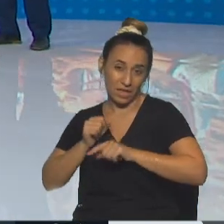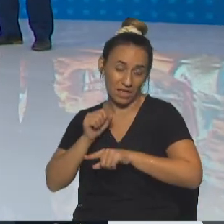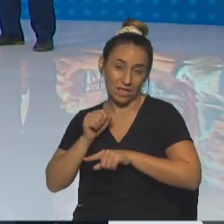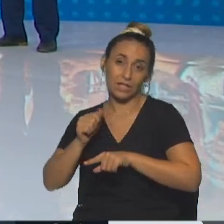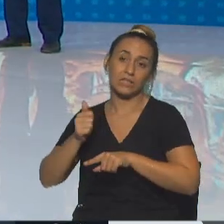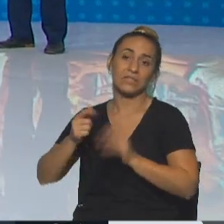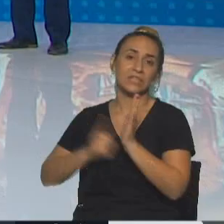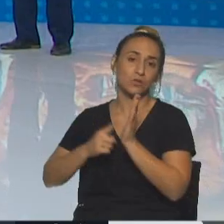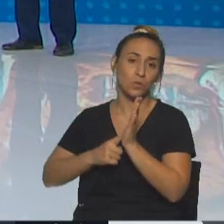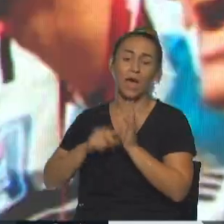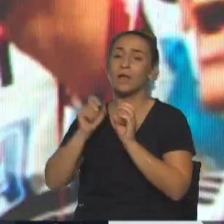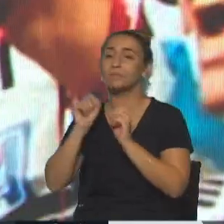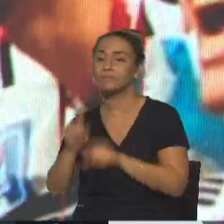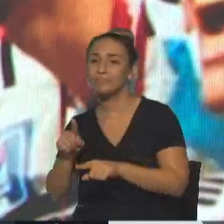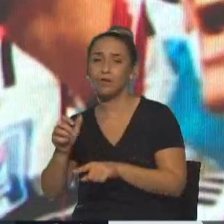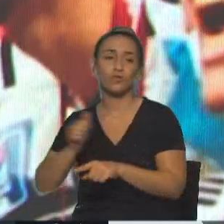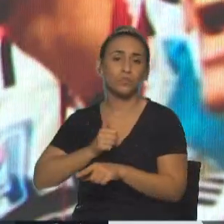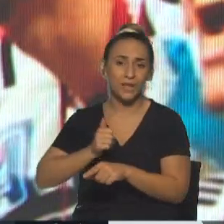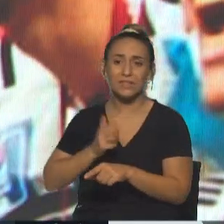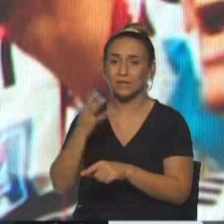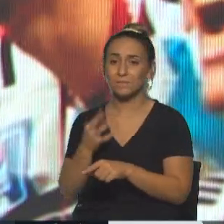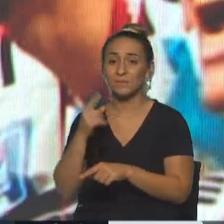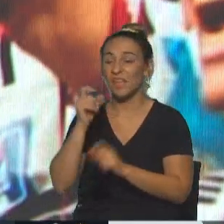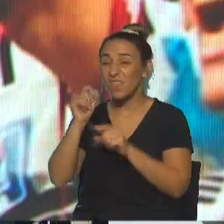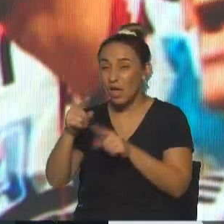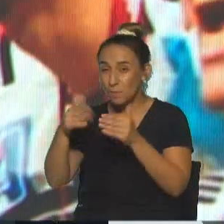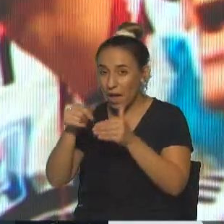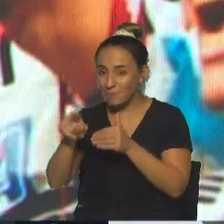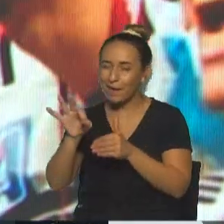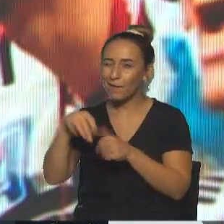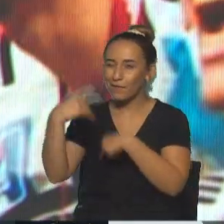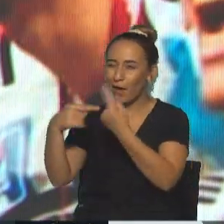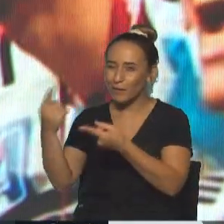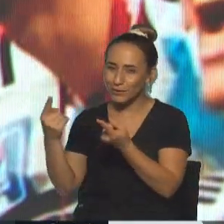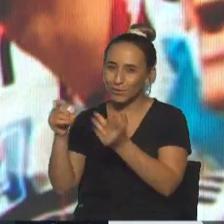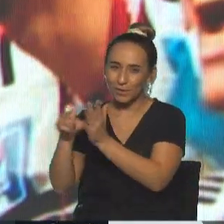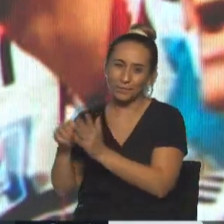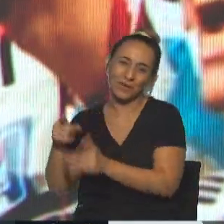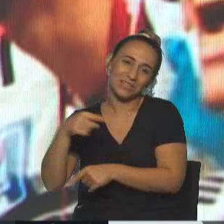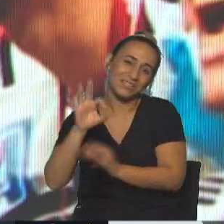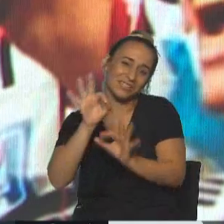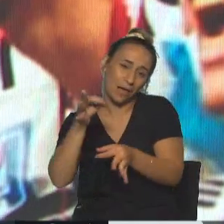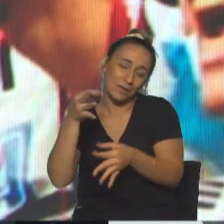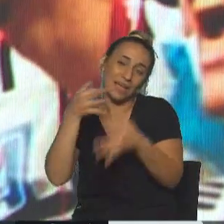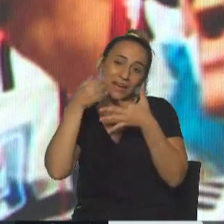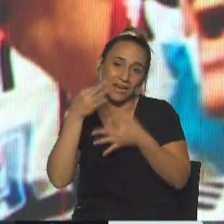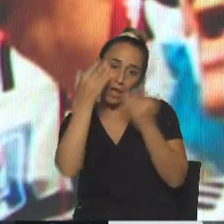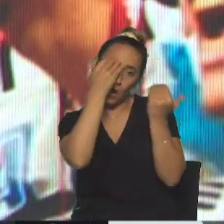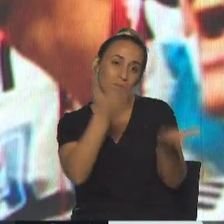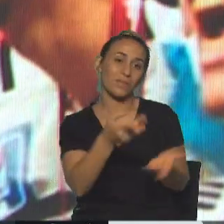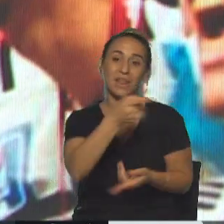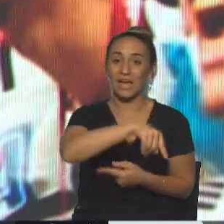una finalísima, claro, ya. Es un detalle de color importante, pero sabe bien que el homenaje es a los campeones del mundo. De todos modos,